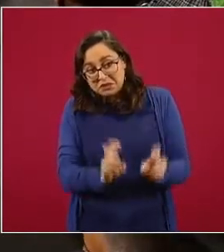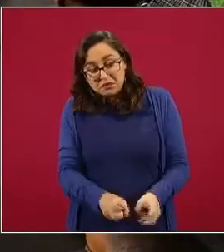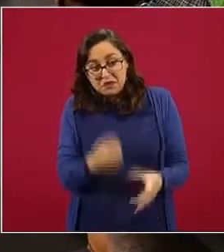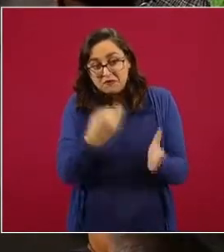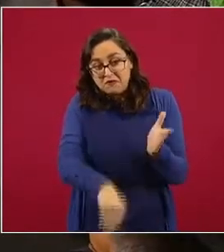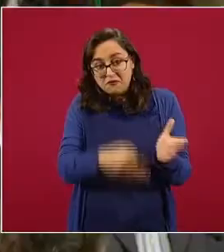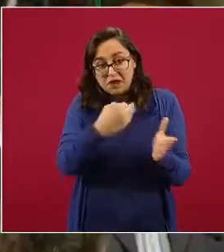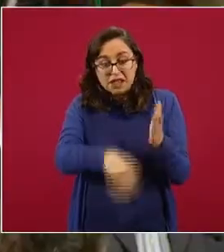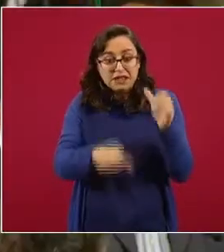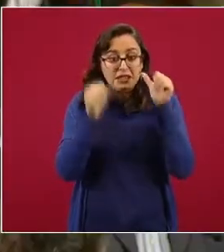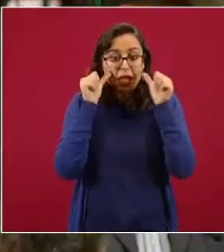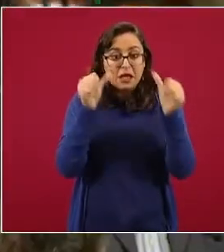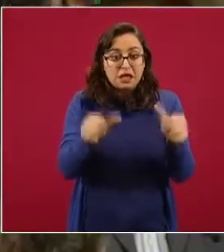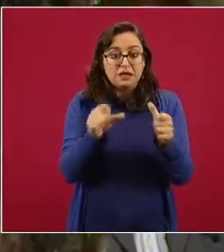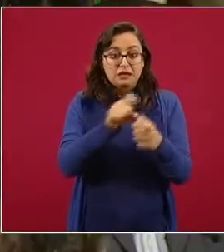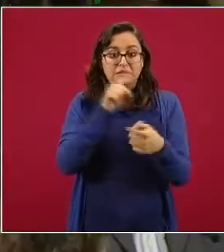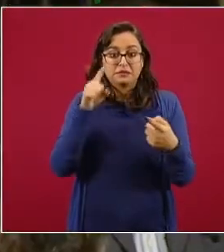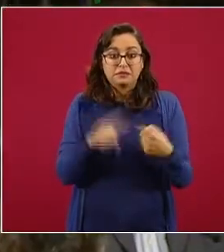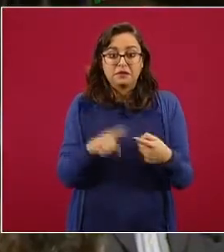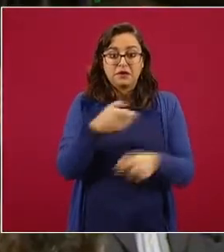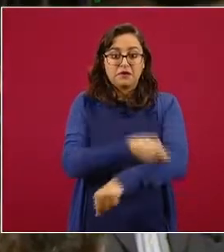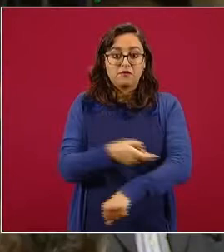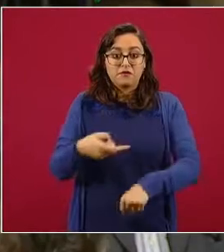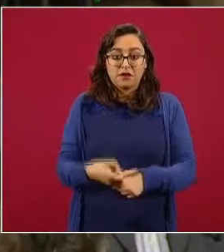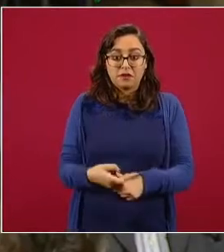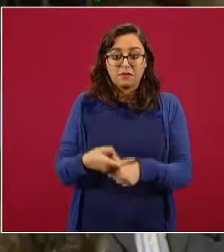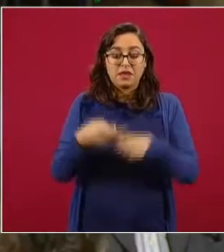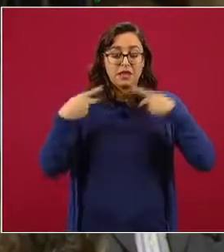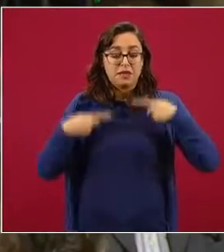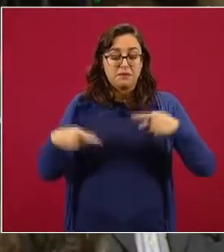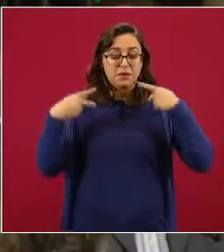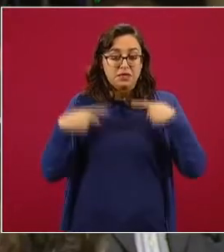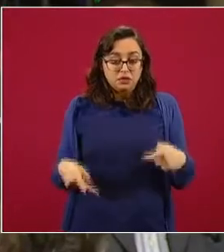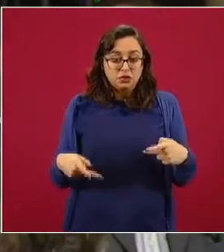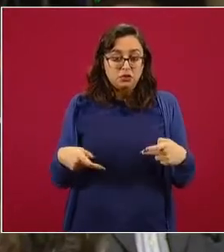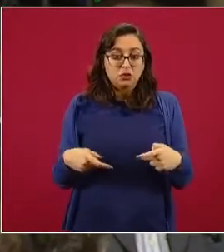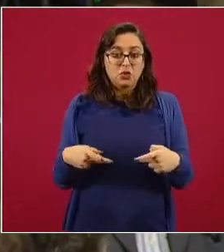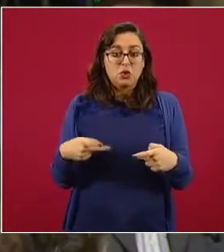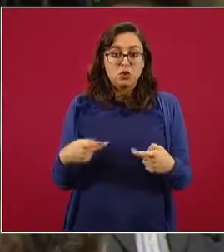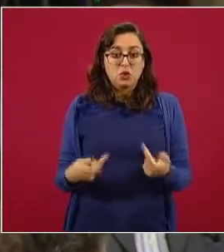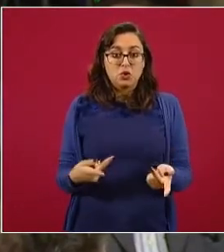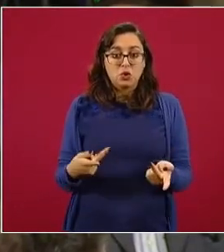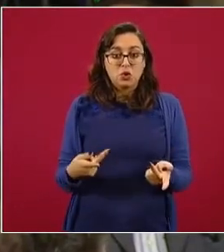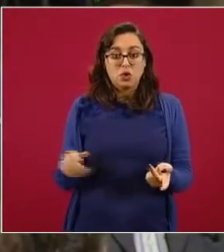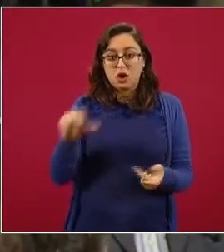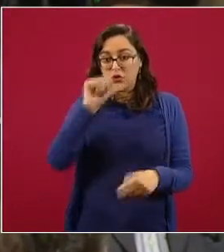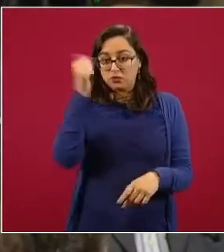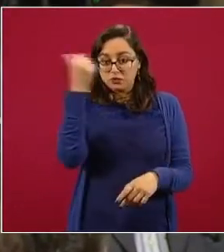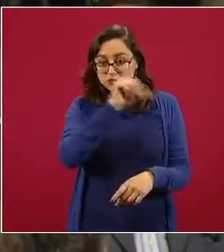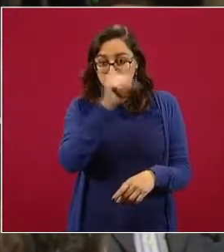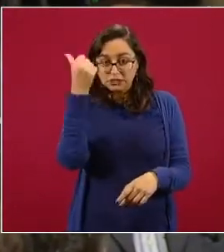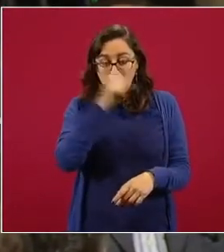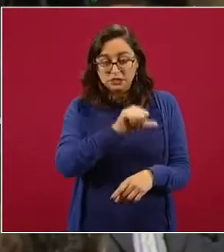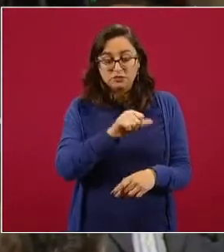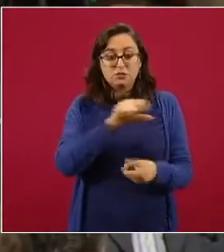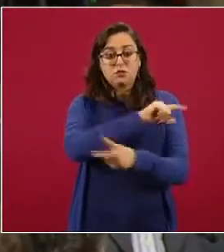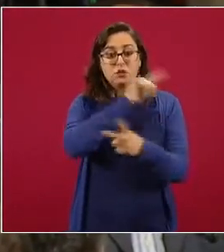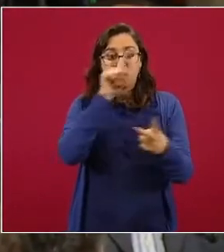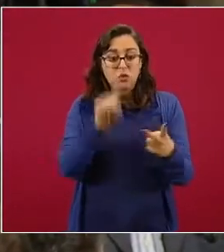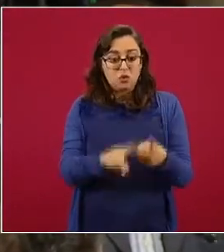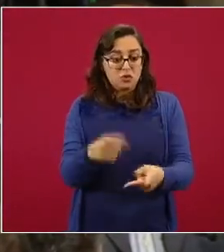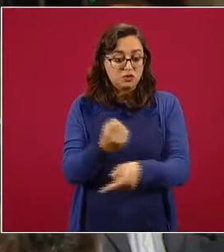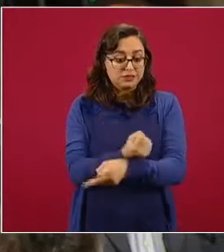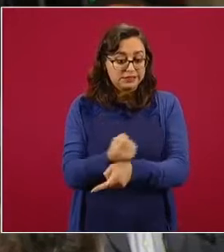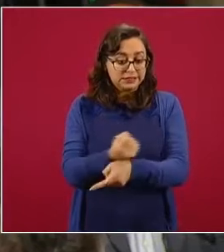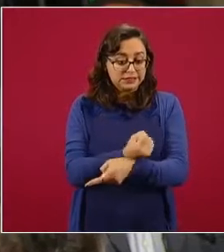pública, el plan de acompañamiento para familias con personas que tienen una persona con Down, autismo, la reforma para la donación de